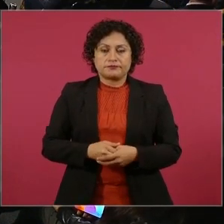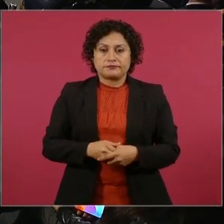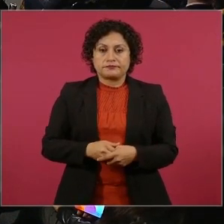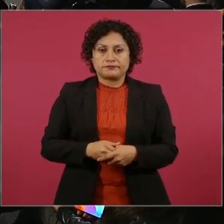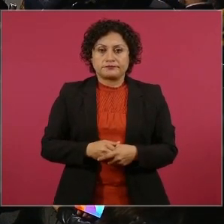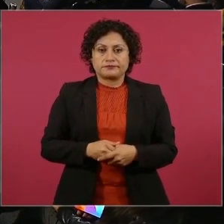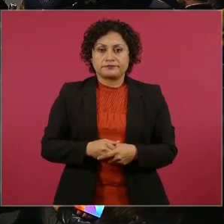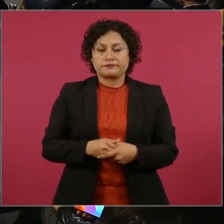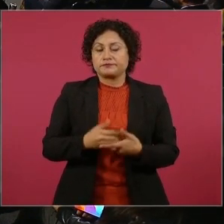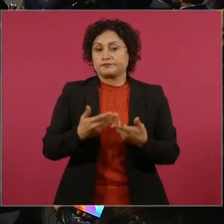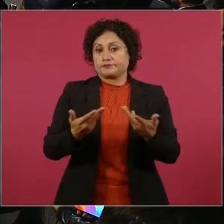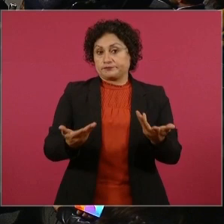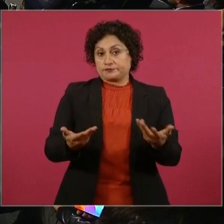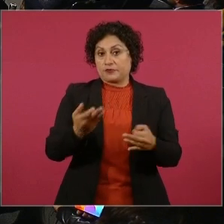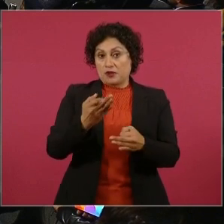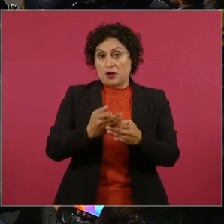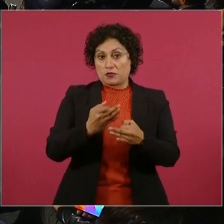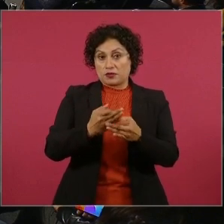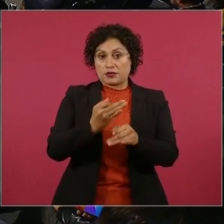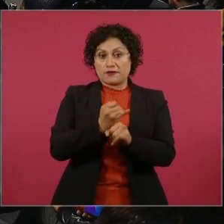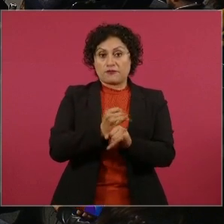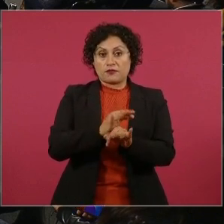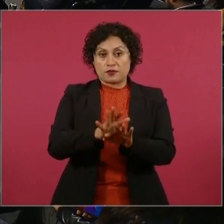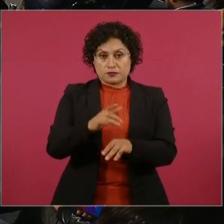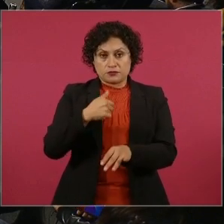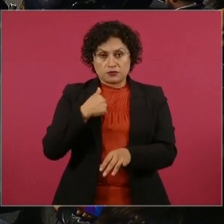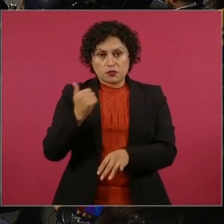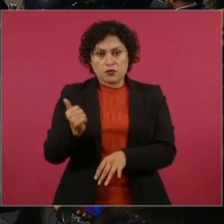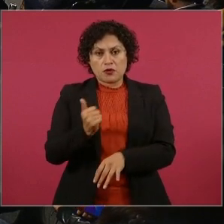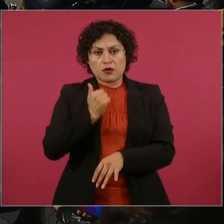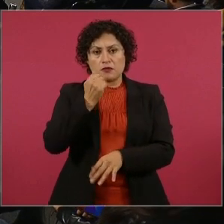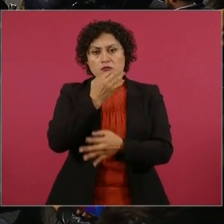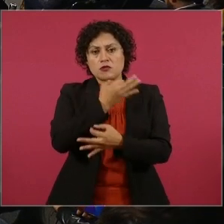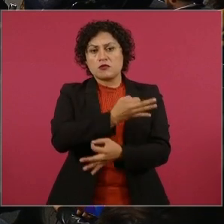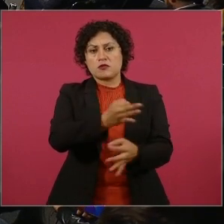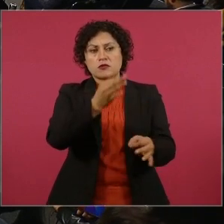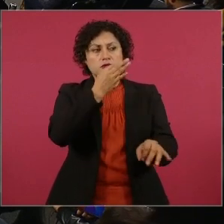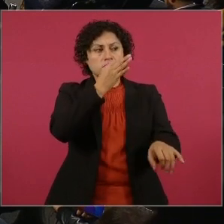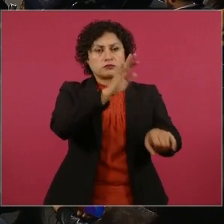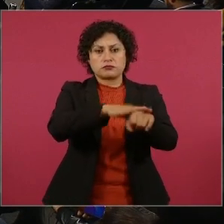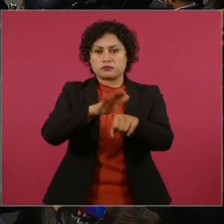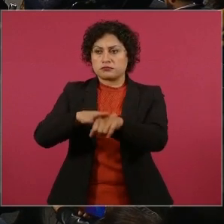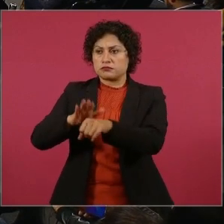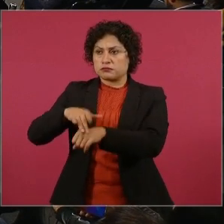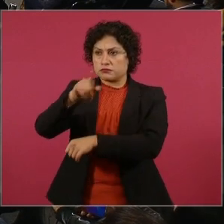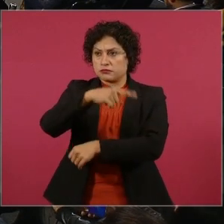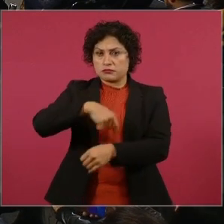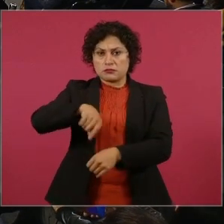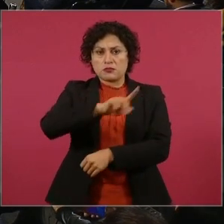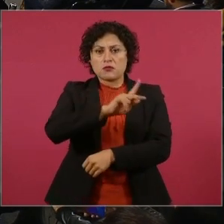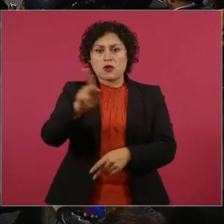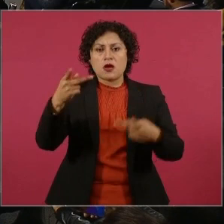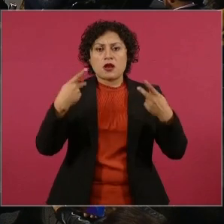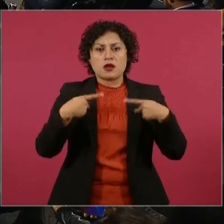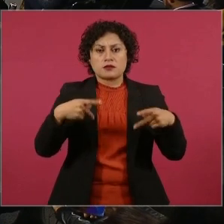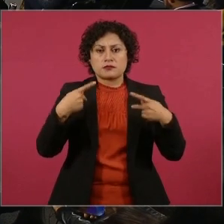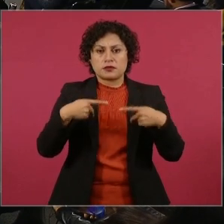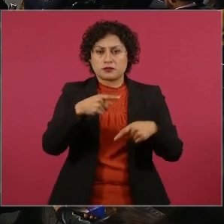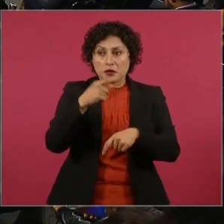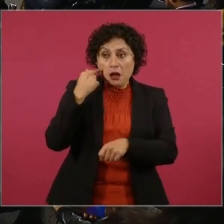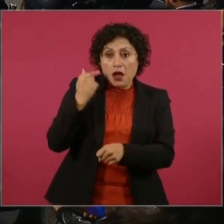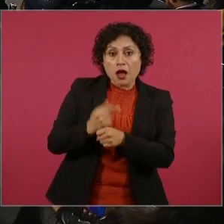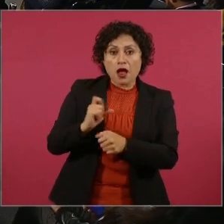y además aprovecho también para decirlo a ver que la gente este